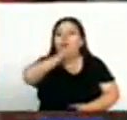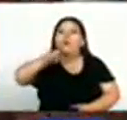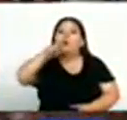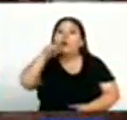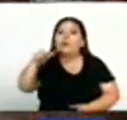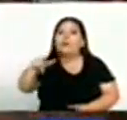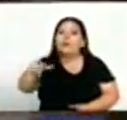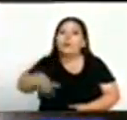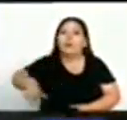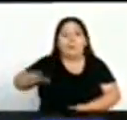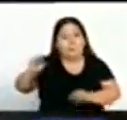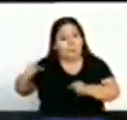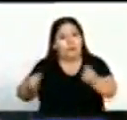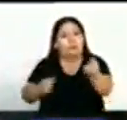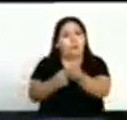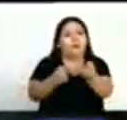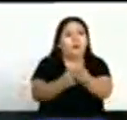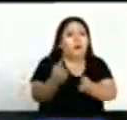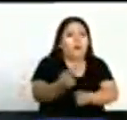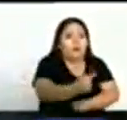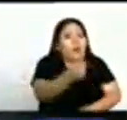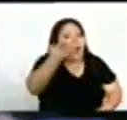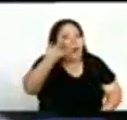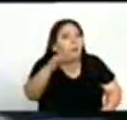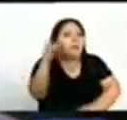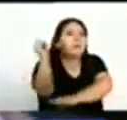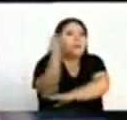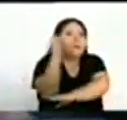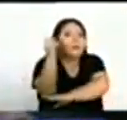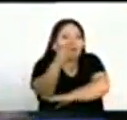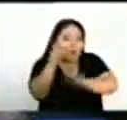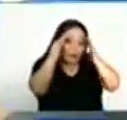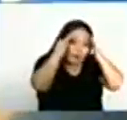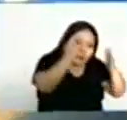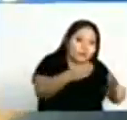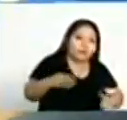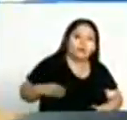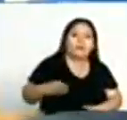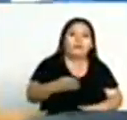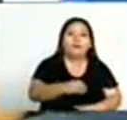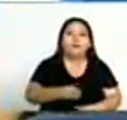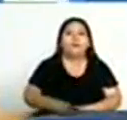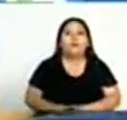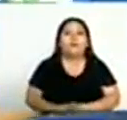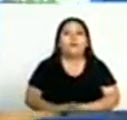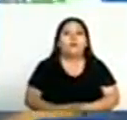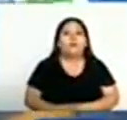un mejor servicio a la población en casos de emergencia y atención médica.